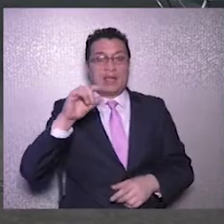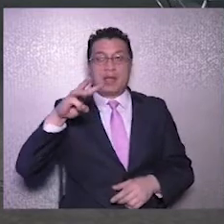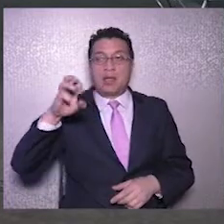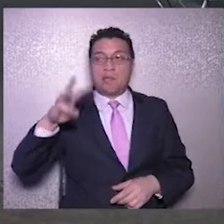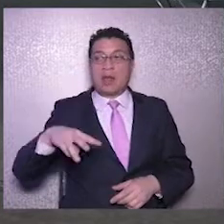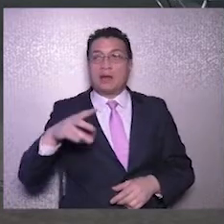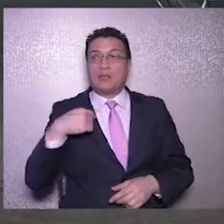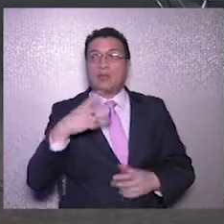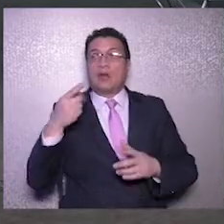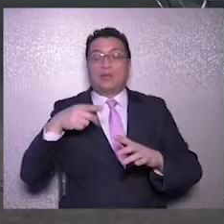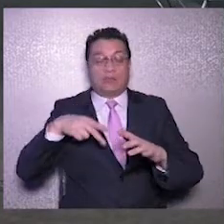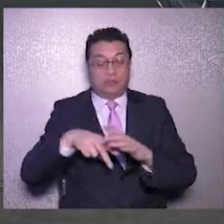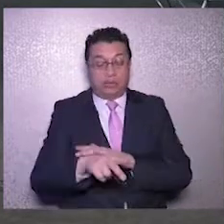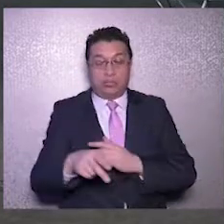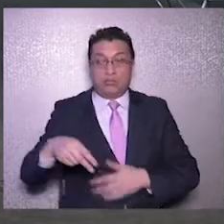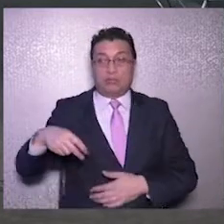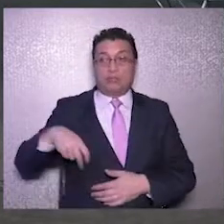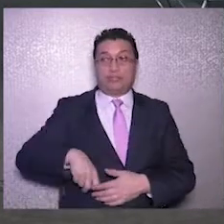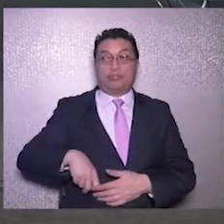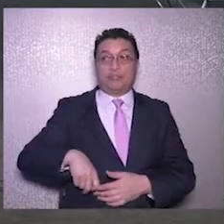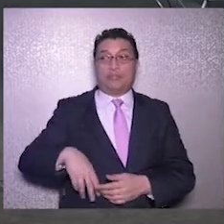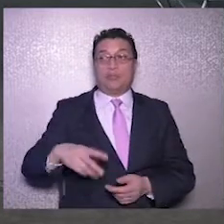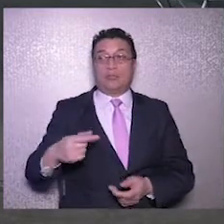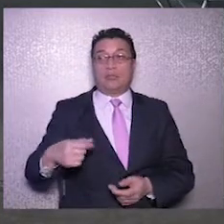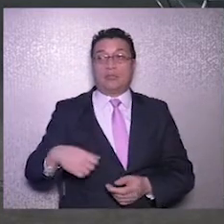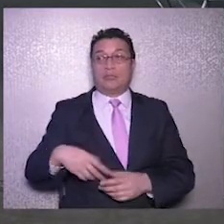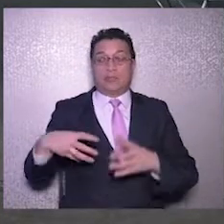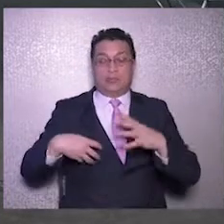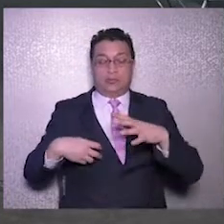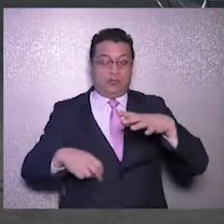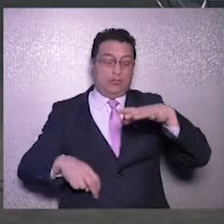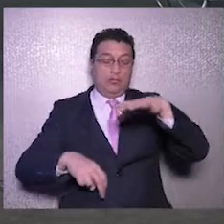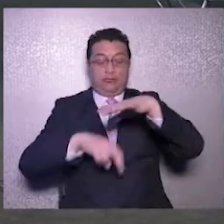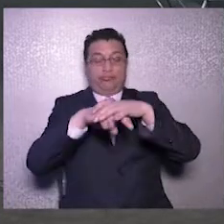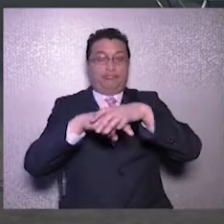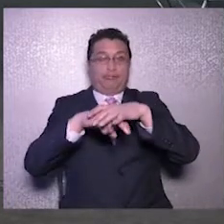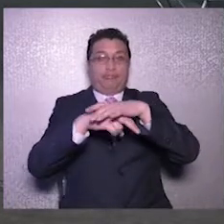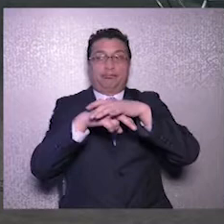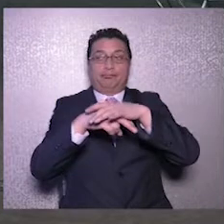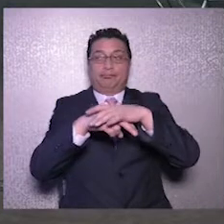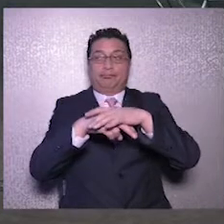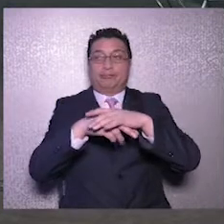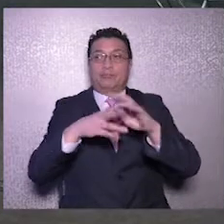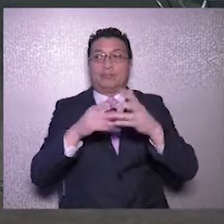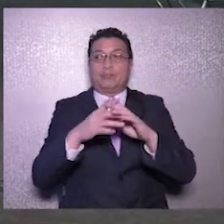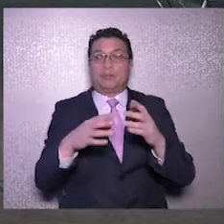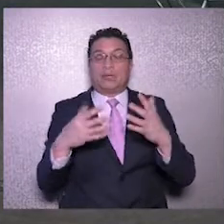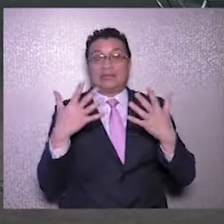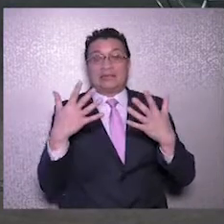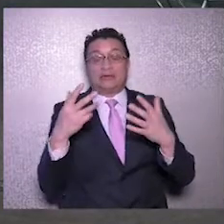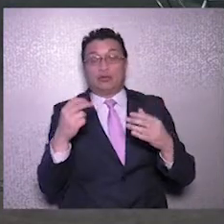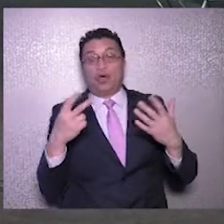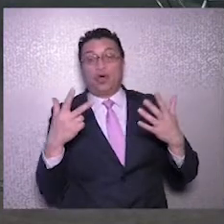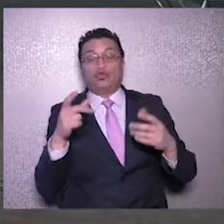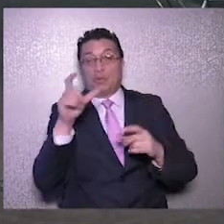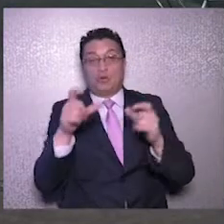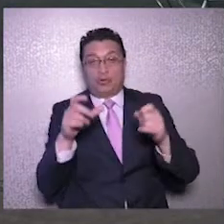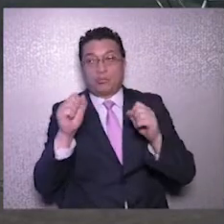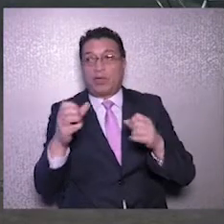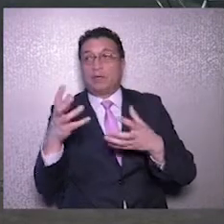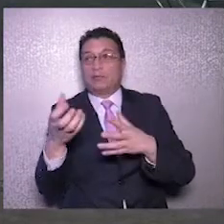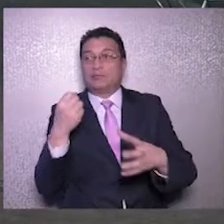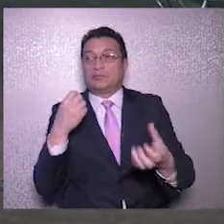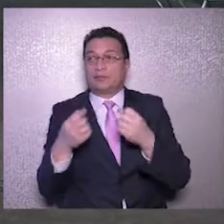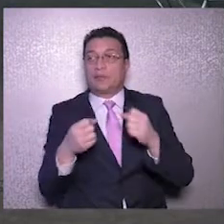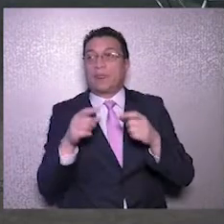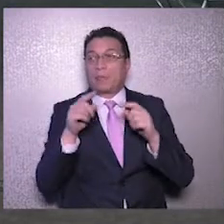algo metálico dentro de un resonador magnético, porque se va a quedar pegado en el equipo y van a necesitar entre 5 y 8 personas para tratar de sacarlo. El campo